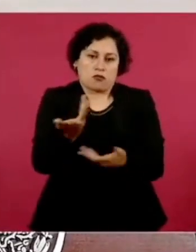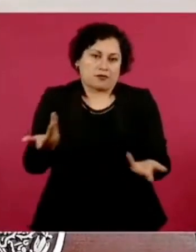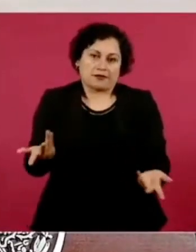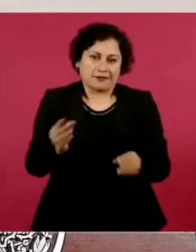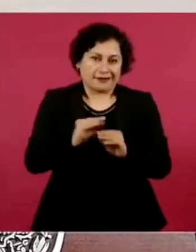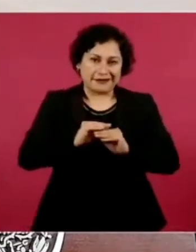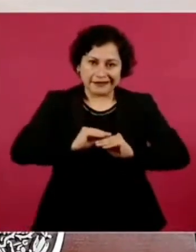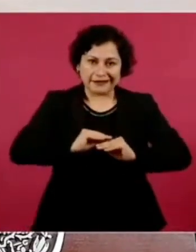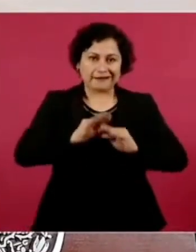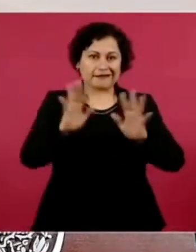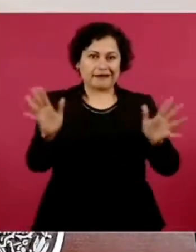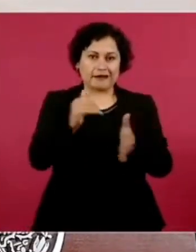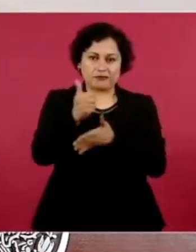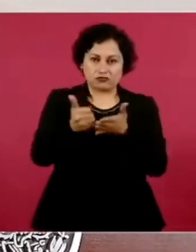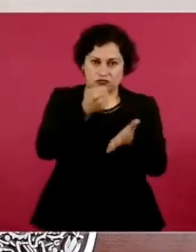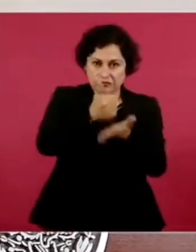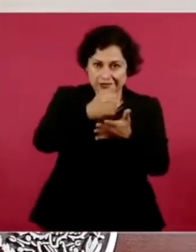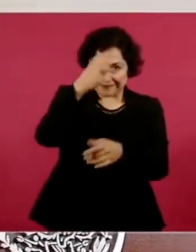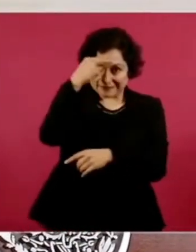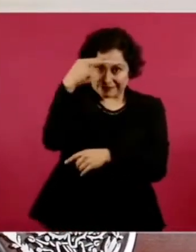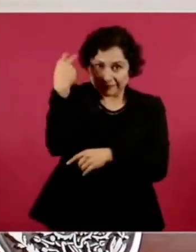que esto no había pasado.